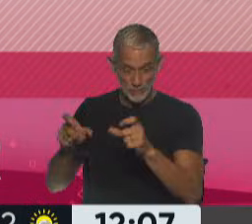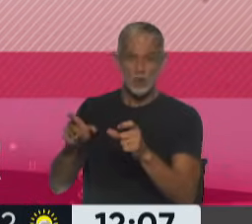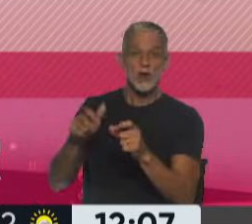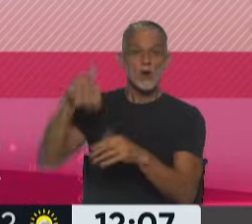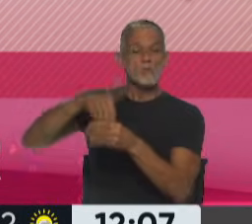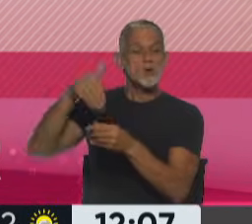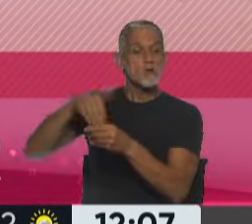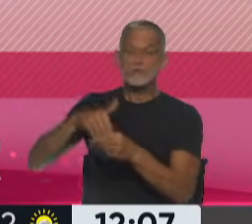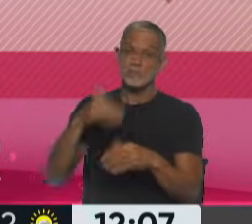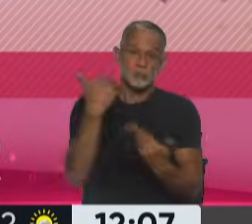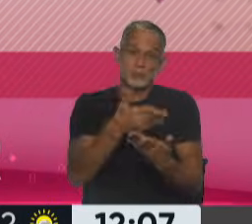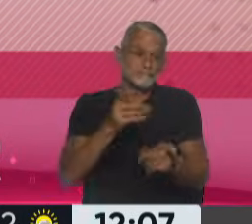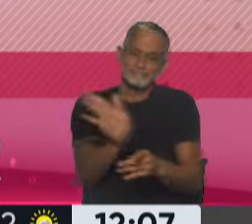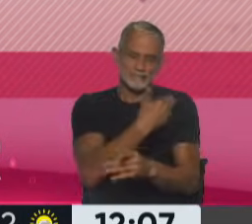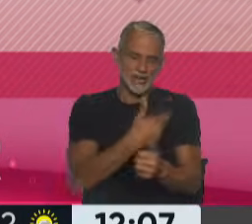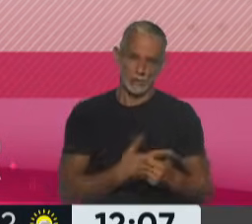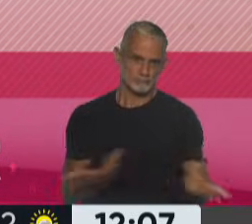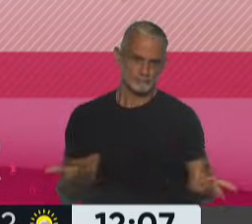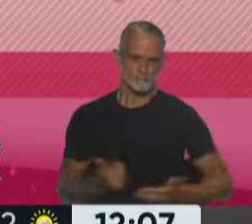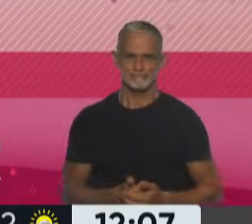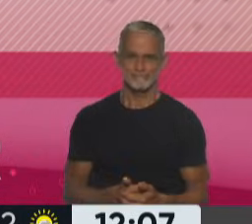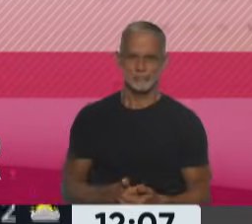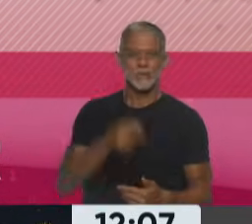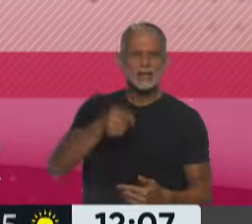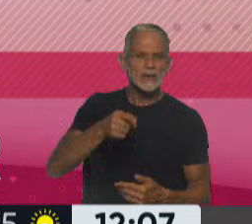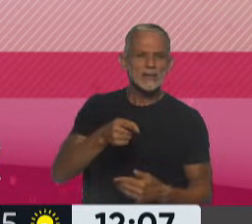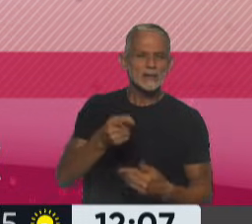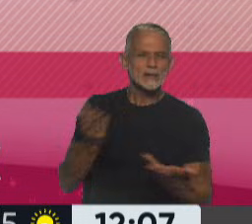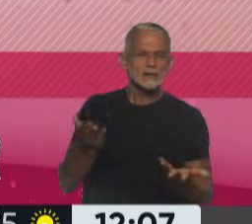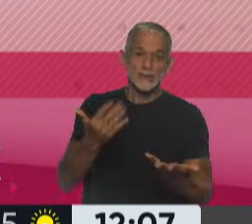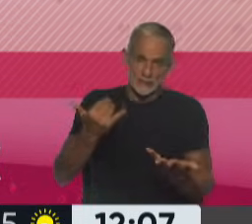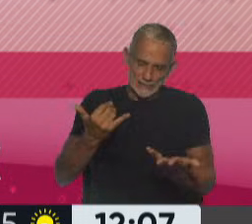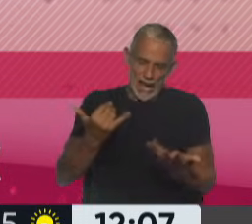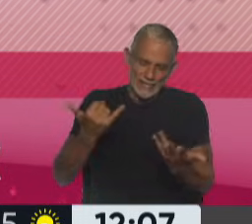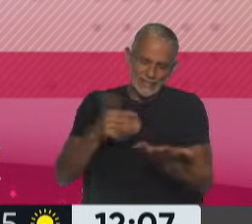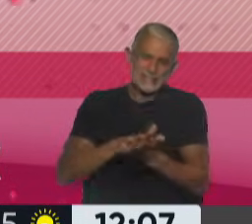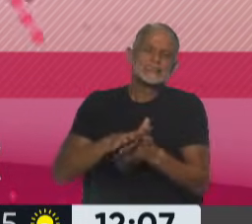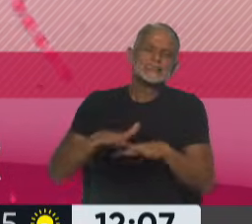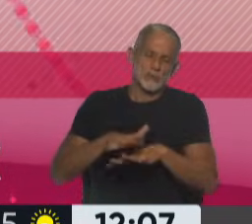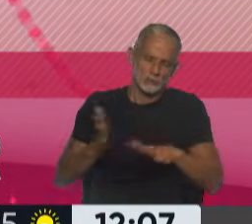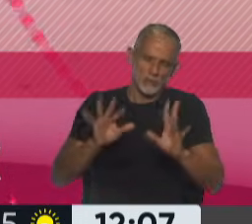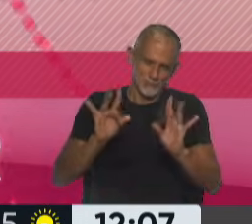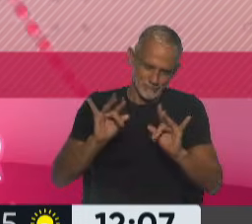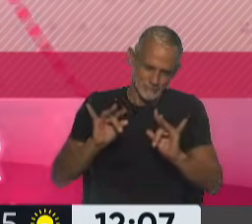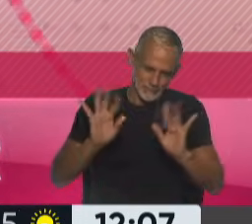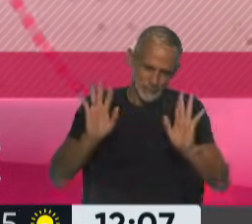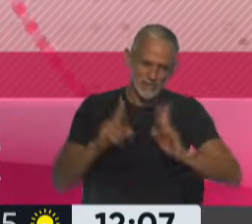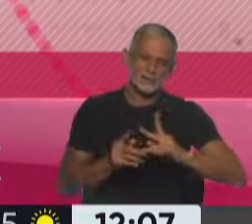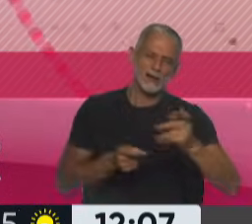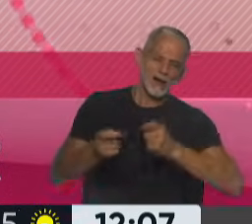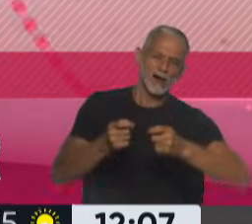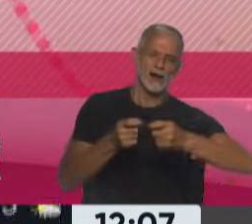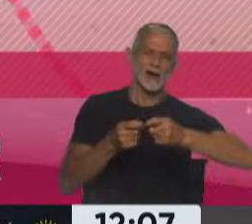congresistas votaron a favor y fue destituido. A ver, en el medio hay toda una situación de negociados